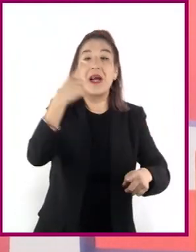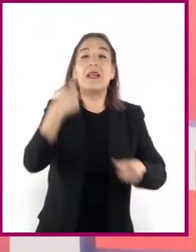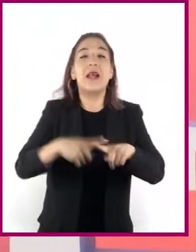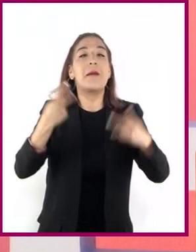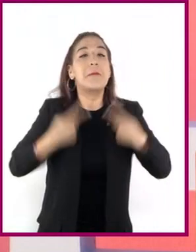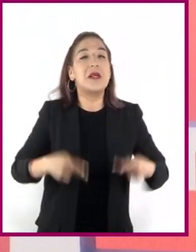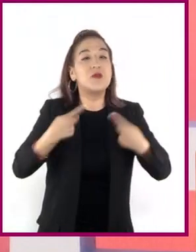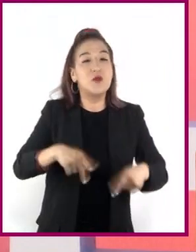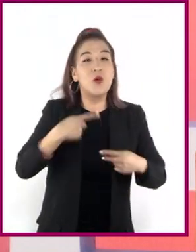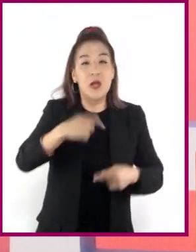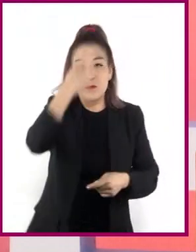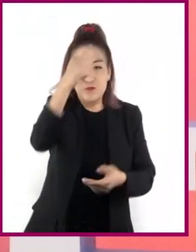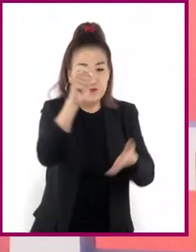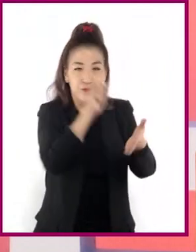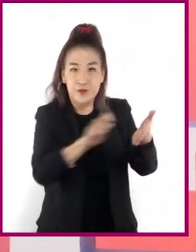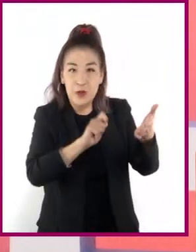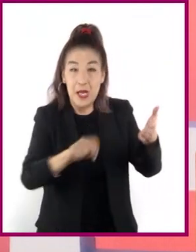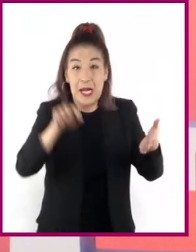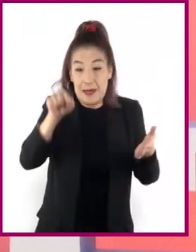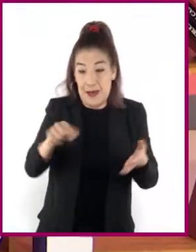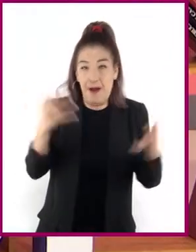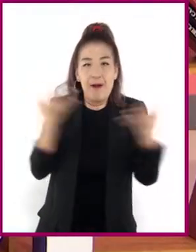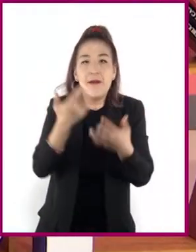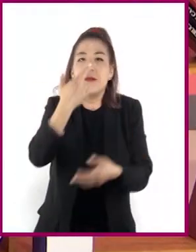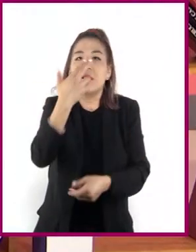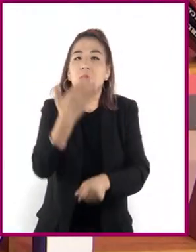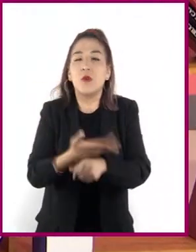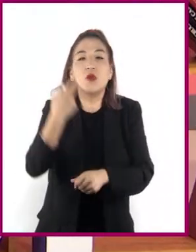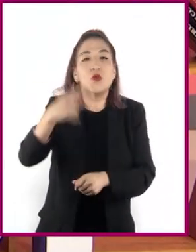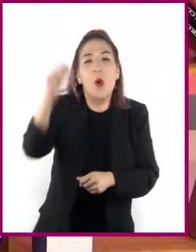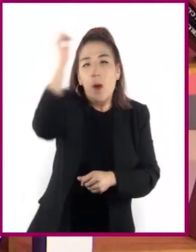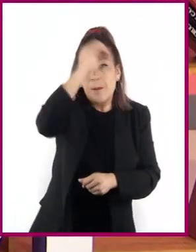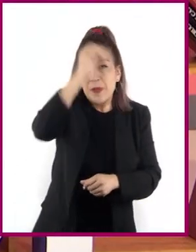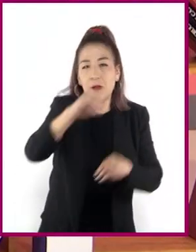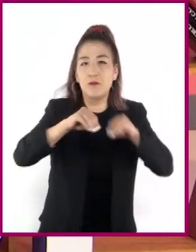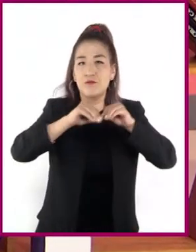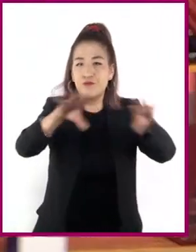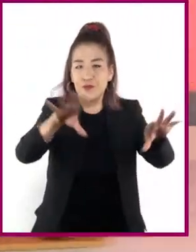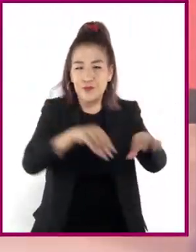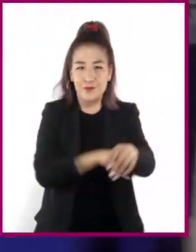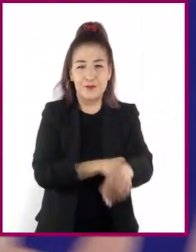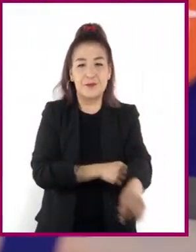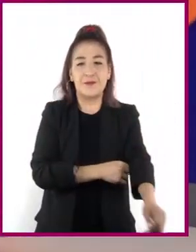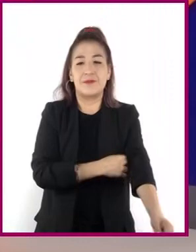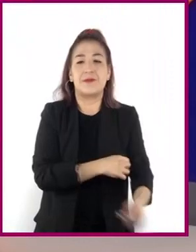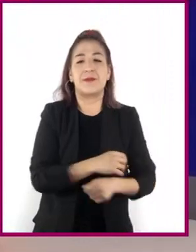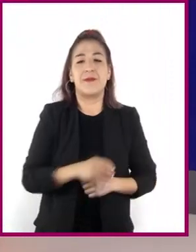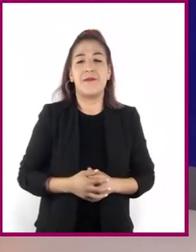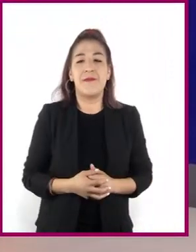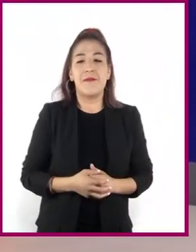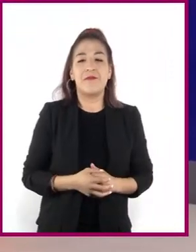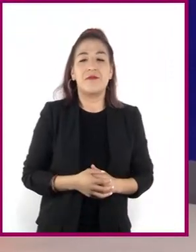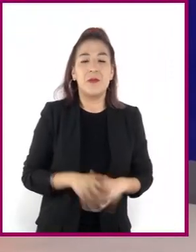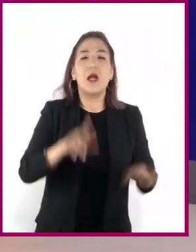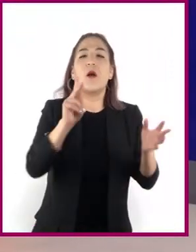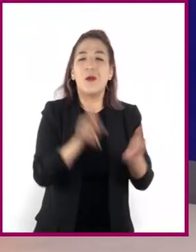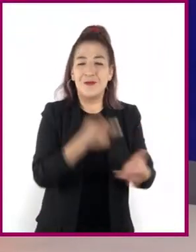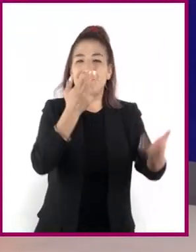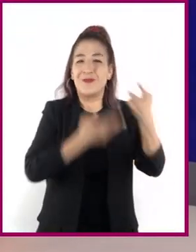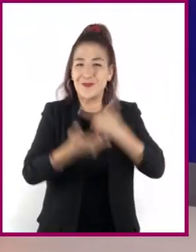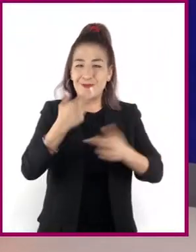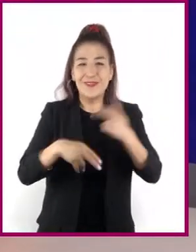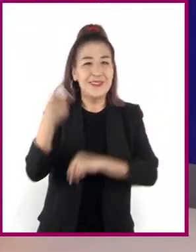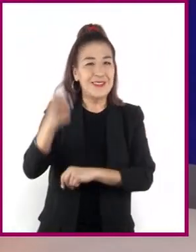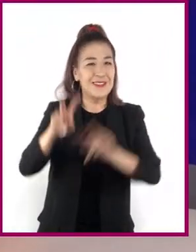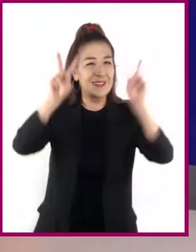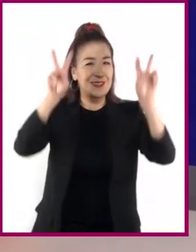pues él o ella es responsable de esa opinión que está expresando regresando el tema de la